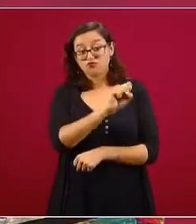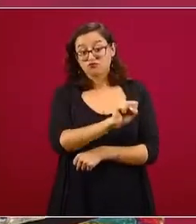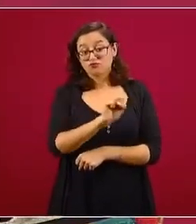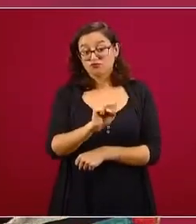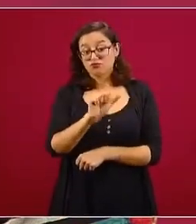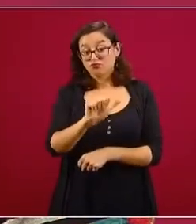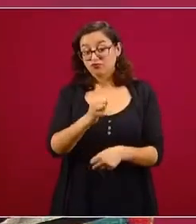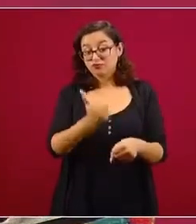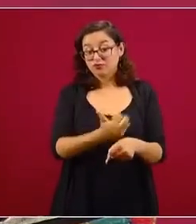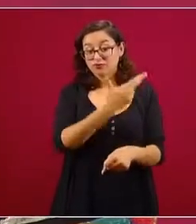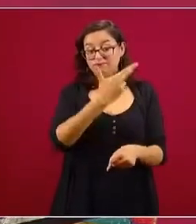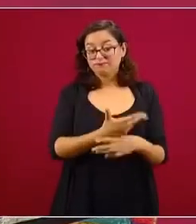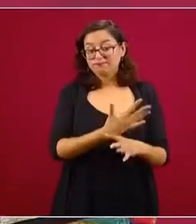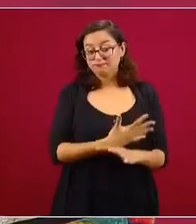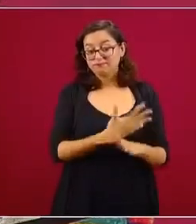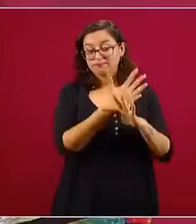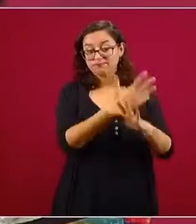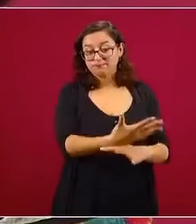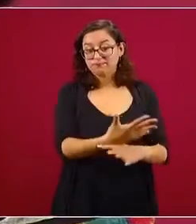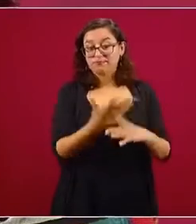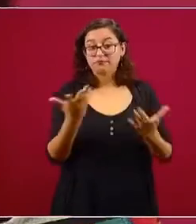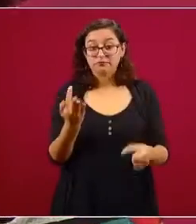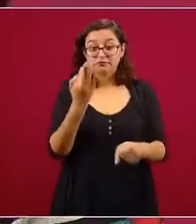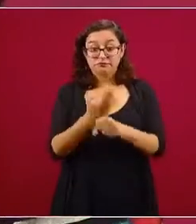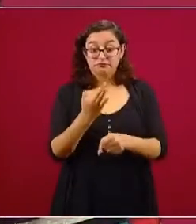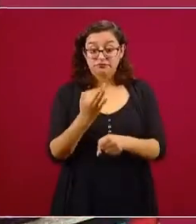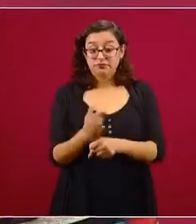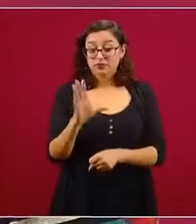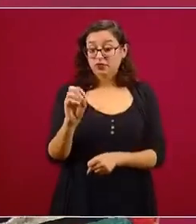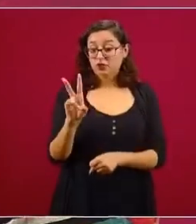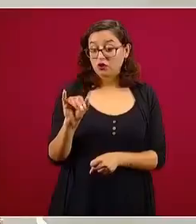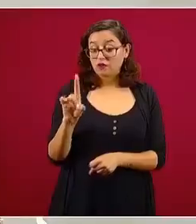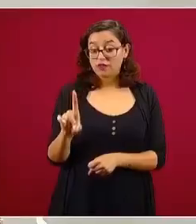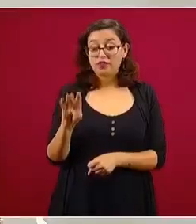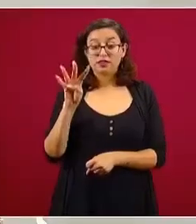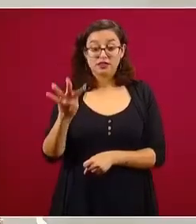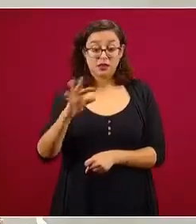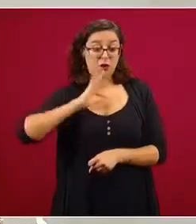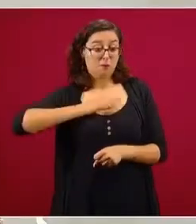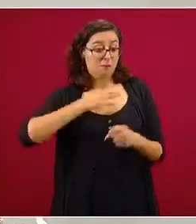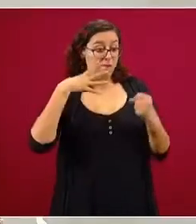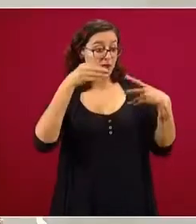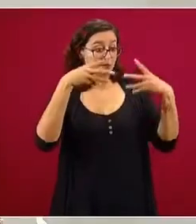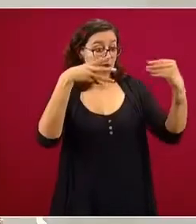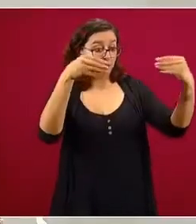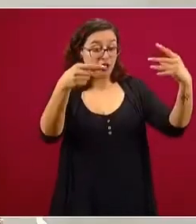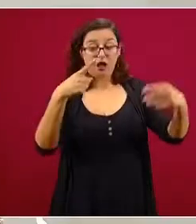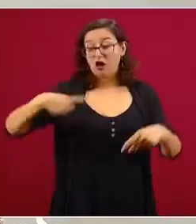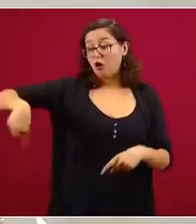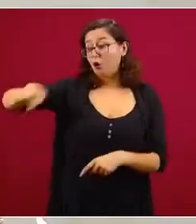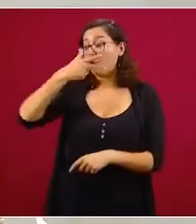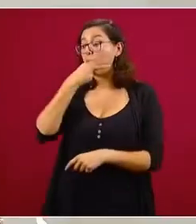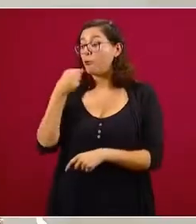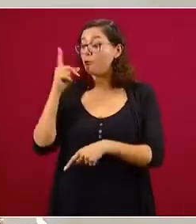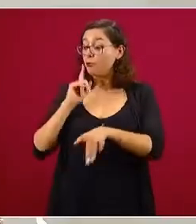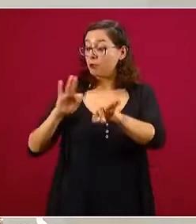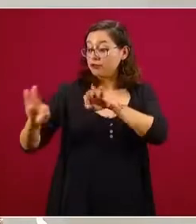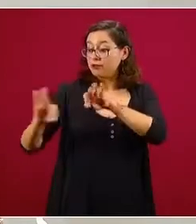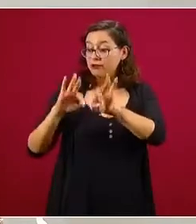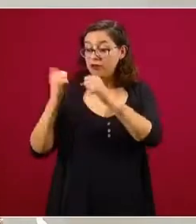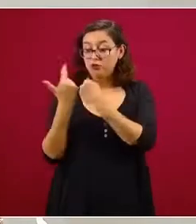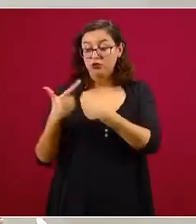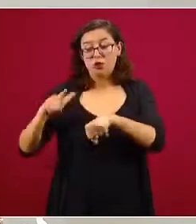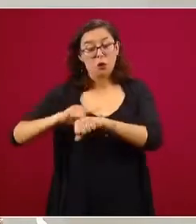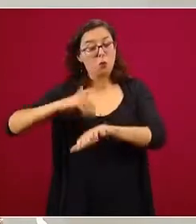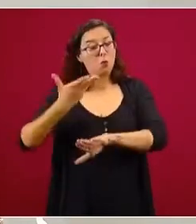los trabajadores sociales es decisiva ante la pandemia COVID-19. Y es cierto, coincidimos plenamente y nos